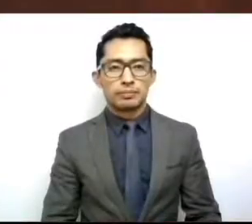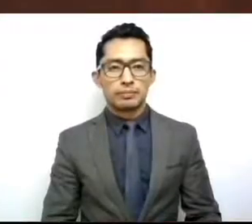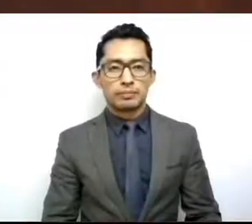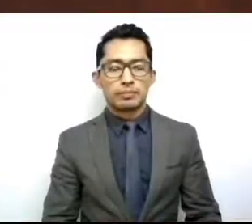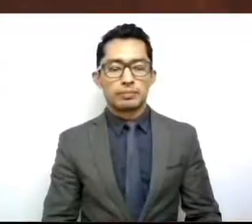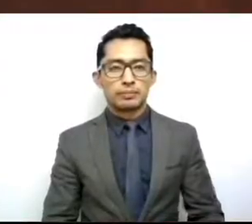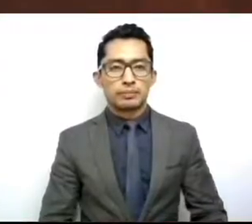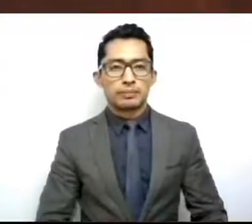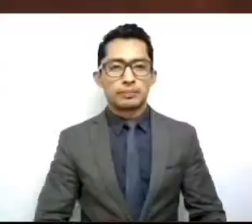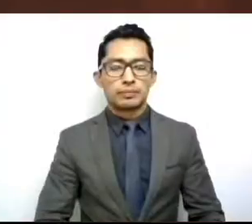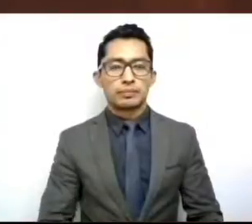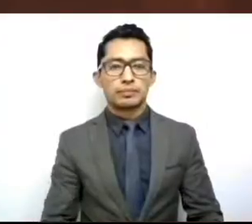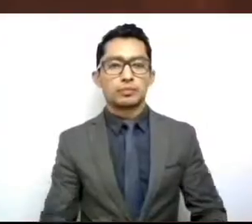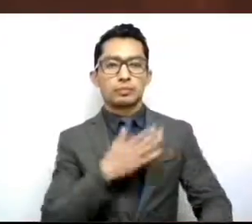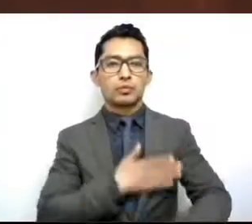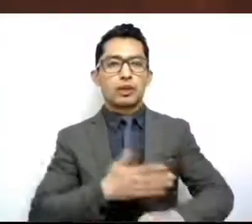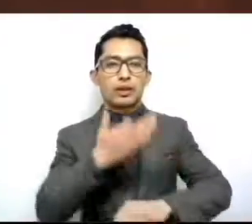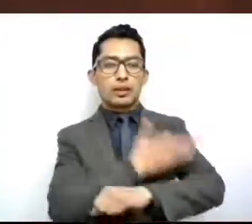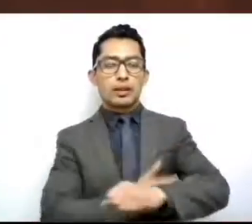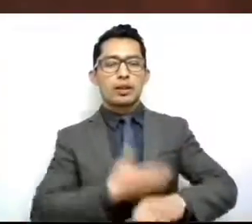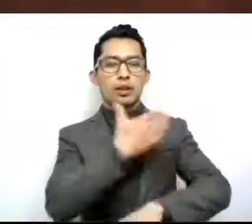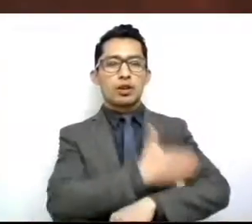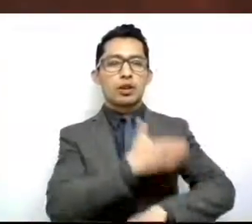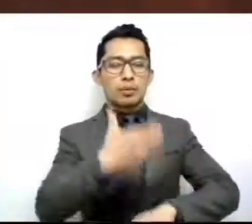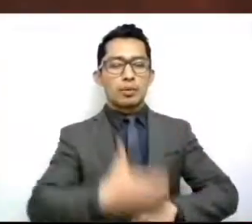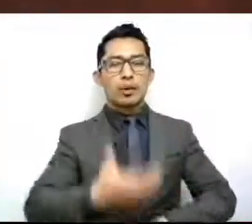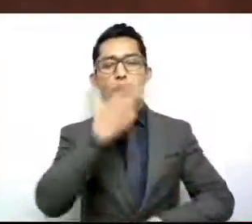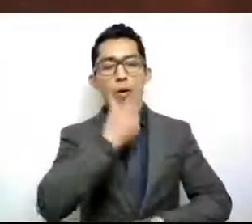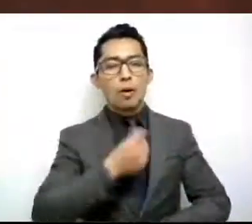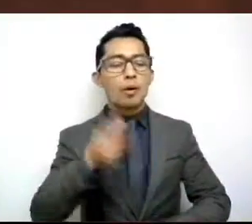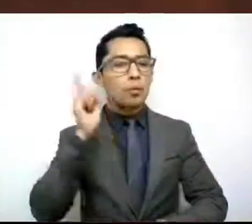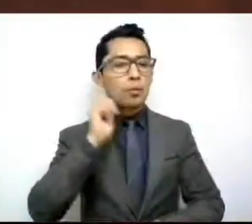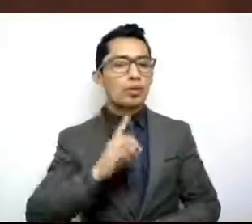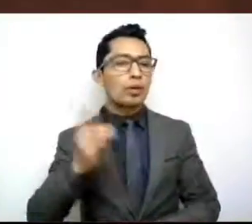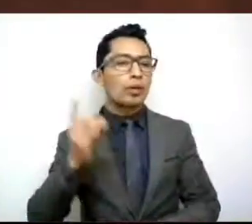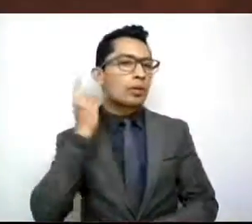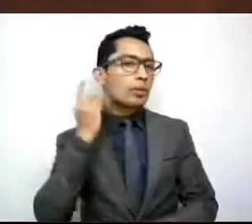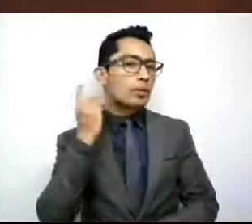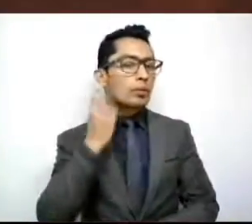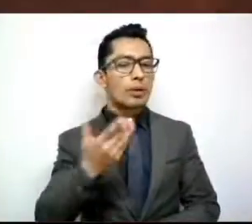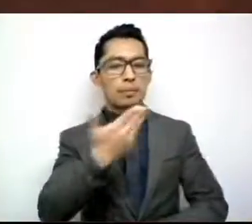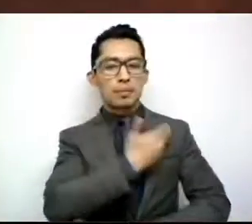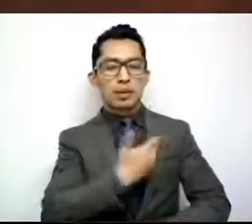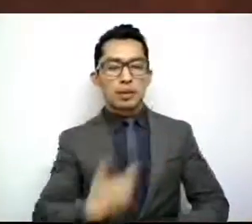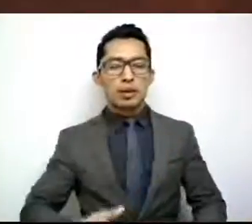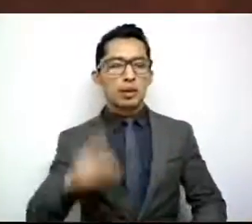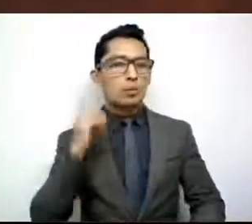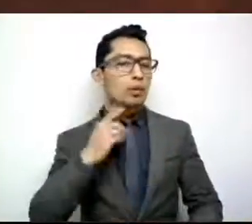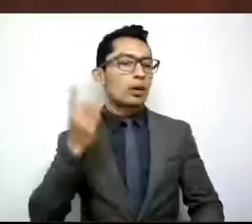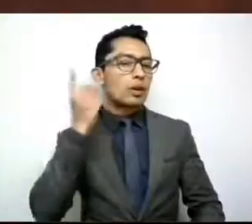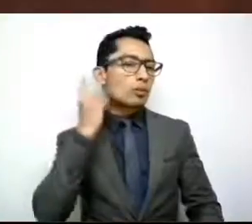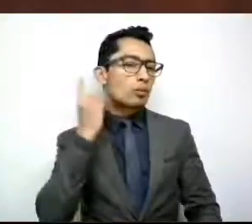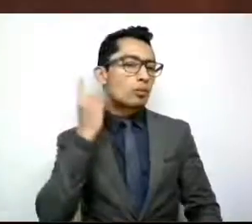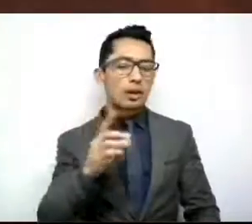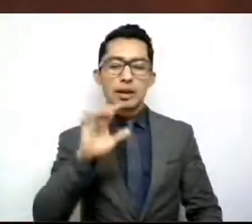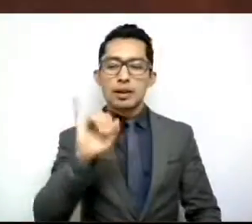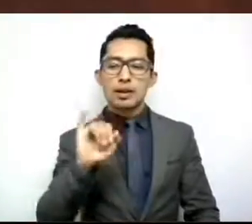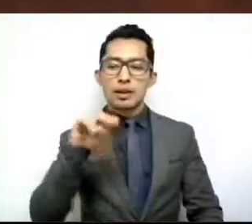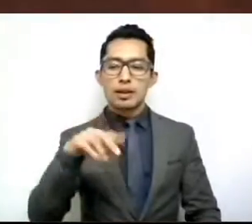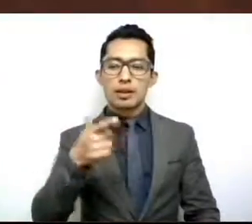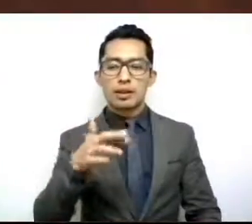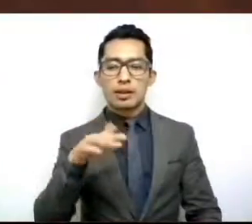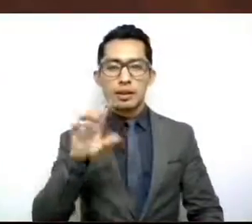Buenas tardes a mis compañeras diputadas, a mis compañeros diputados, presidenta, diputada Ingrid Krasopani